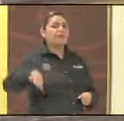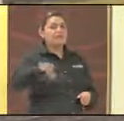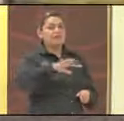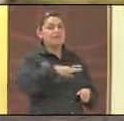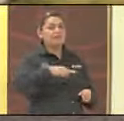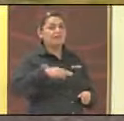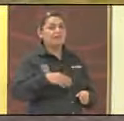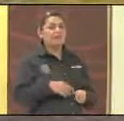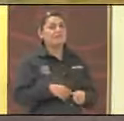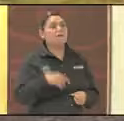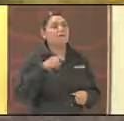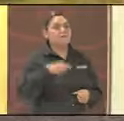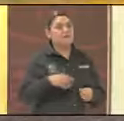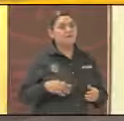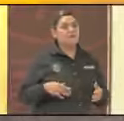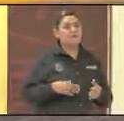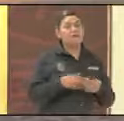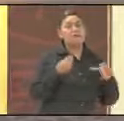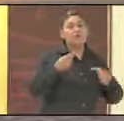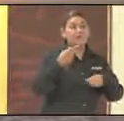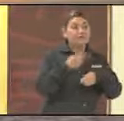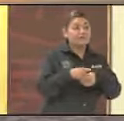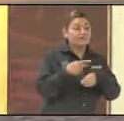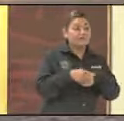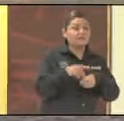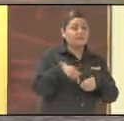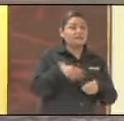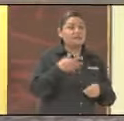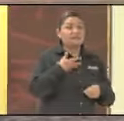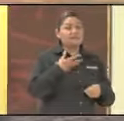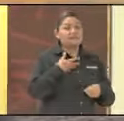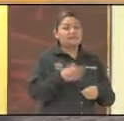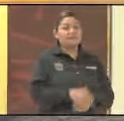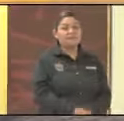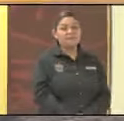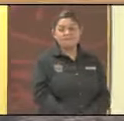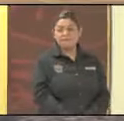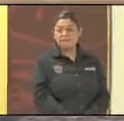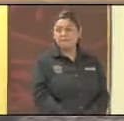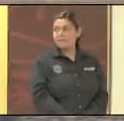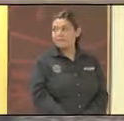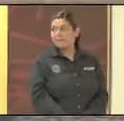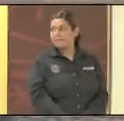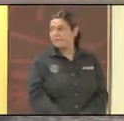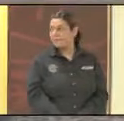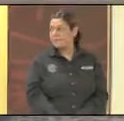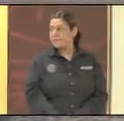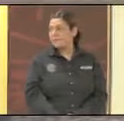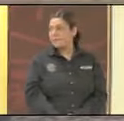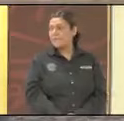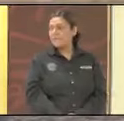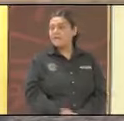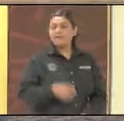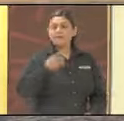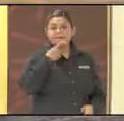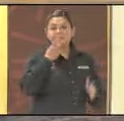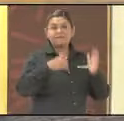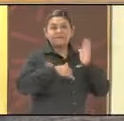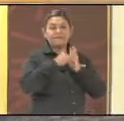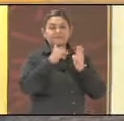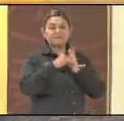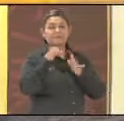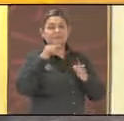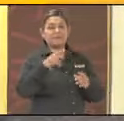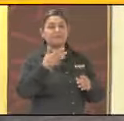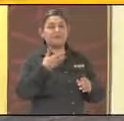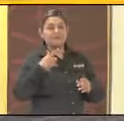de este tramo muy peligroso que tenemos aquí. Miren, ahí el delegado de tránsito, mírenlo. Ahí estaba diciendo ahí al constructor, mira, aquí vas a poner